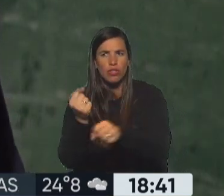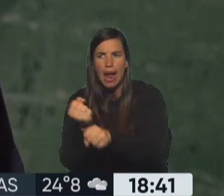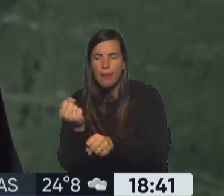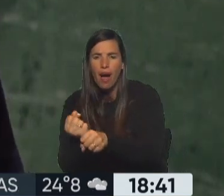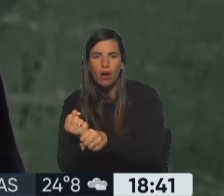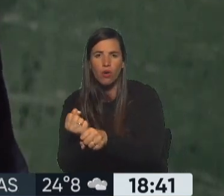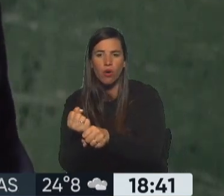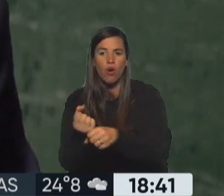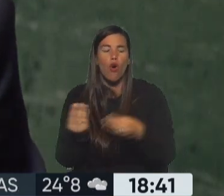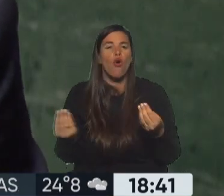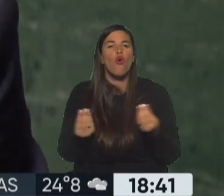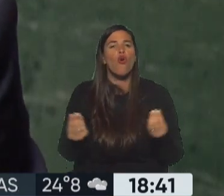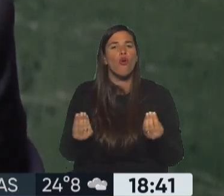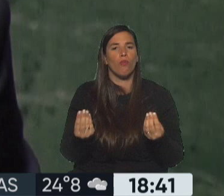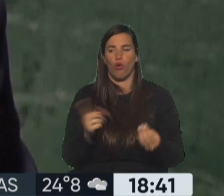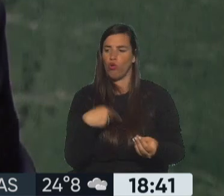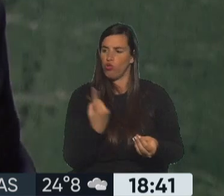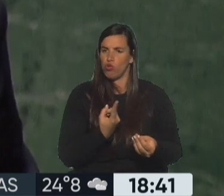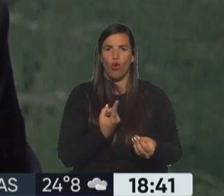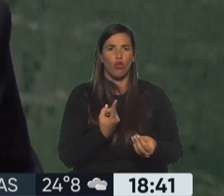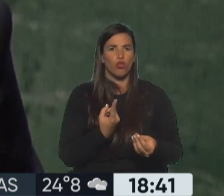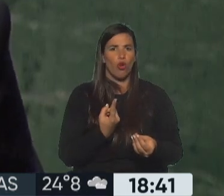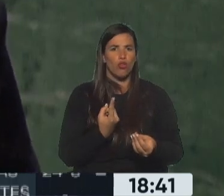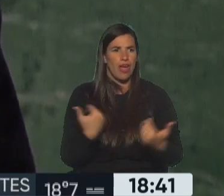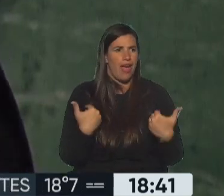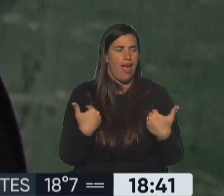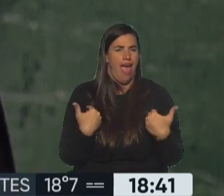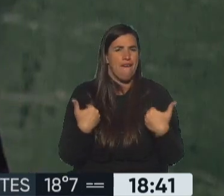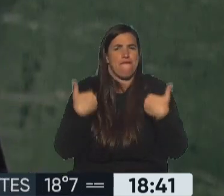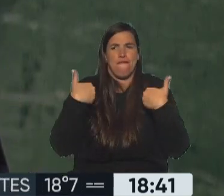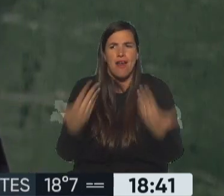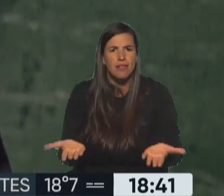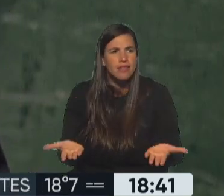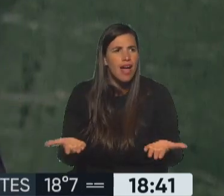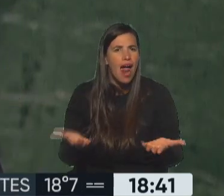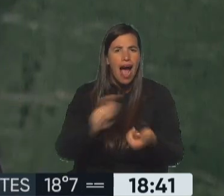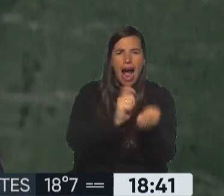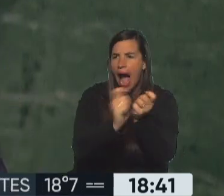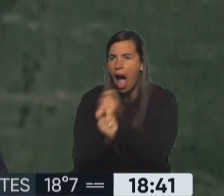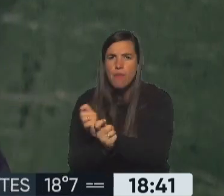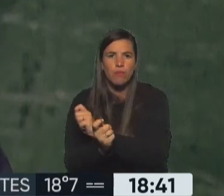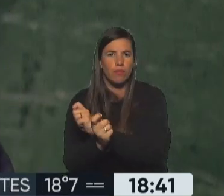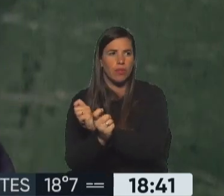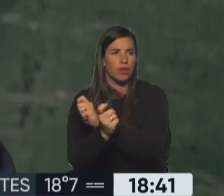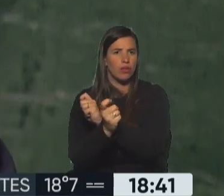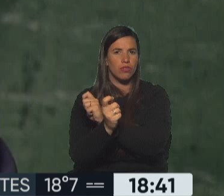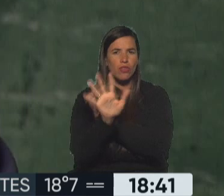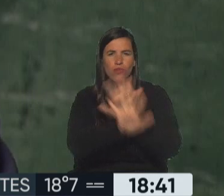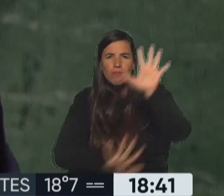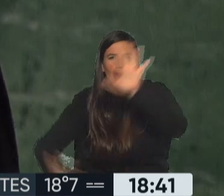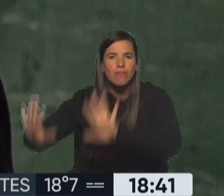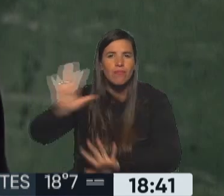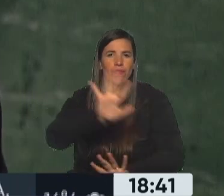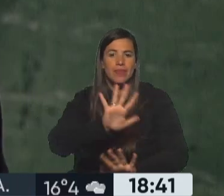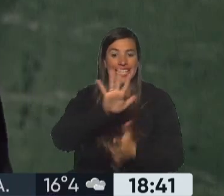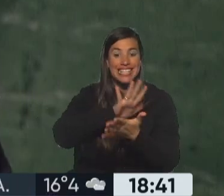capaces de enfrentarnos a semejantes cambios y de armonizar intereses en este nuevo escenario en el que